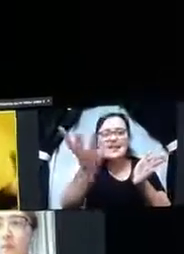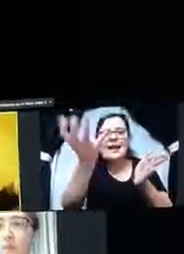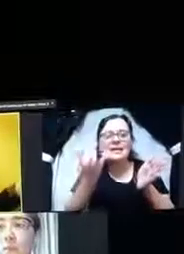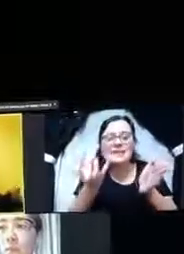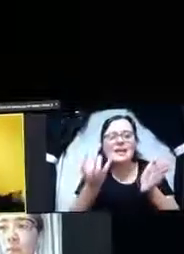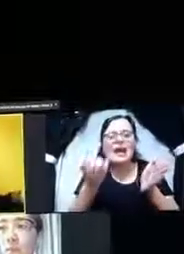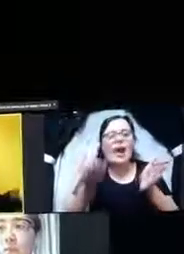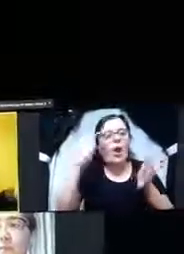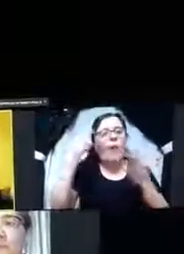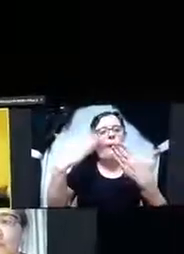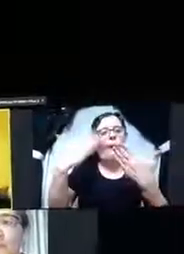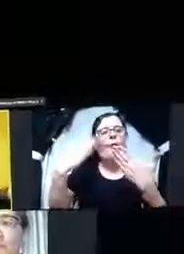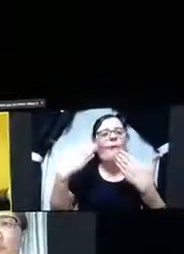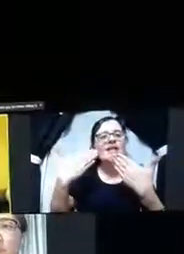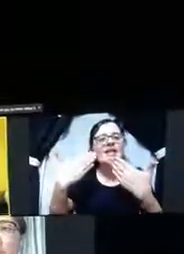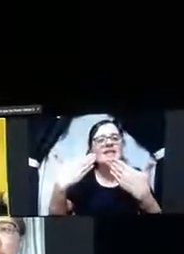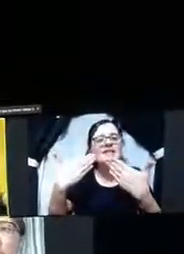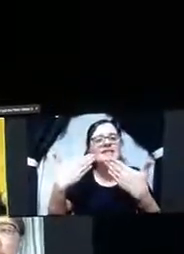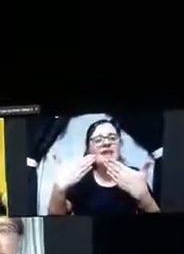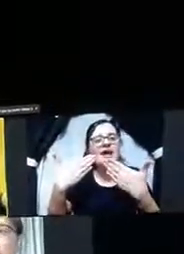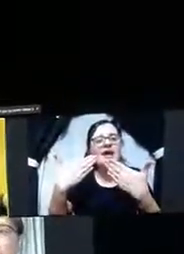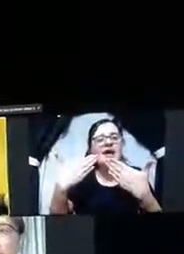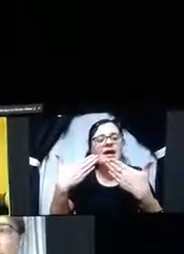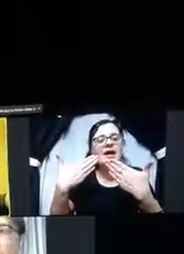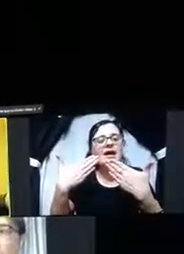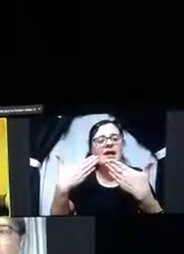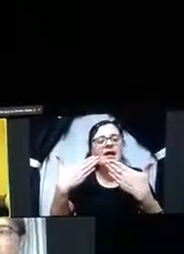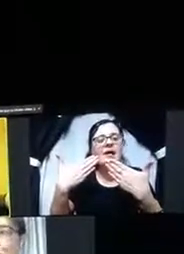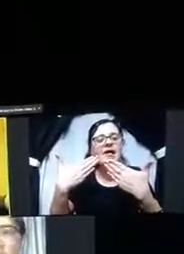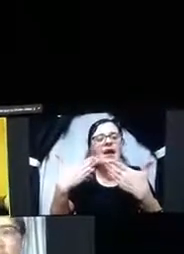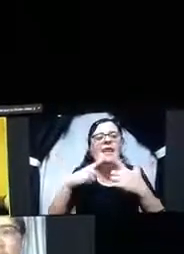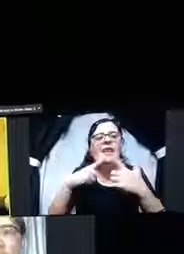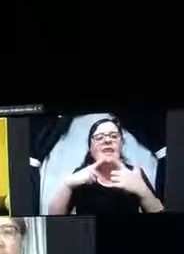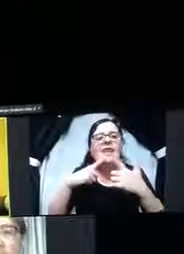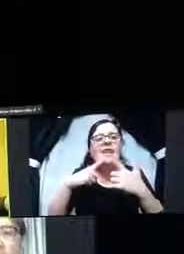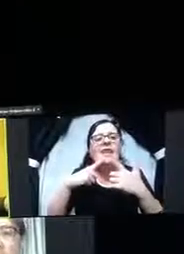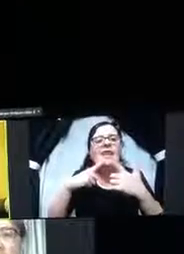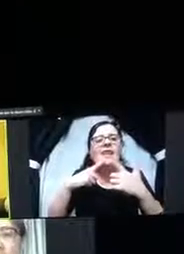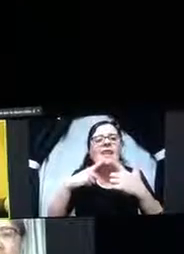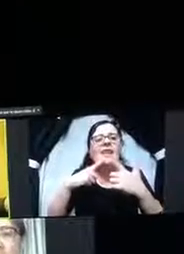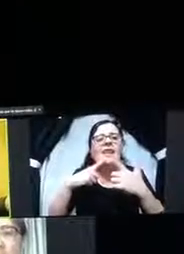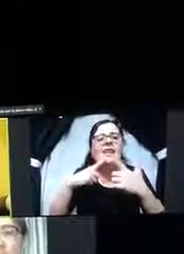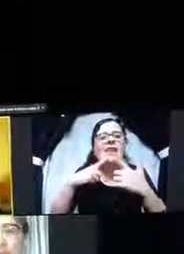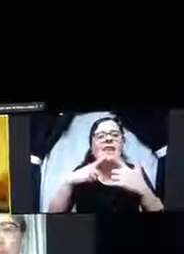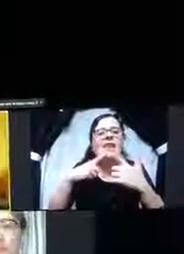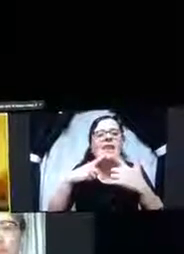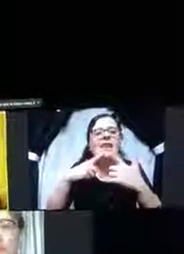competencia lingüística necesaria para dominar el español, comprender y poder escribir,